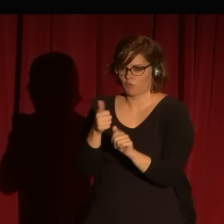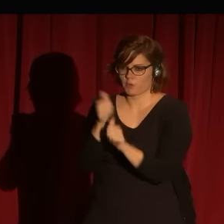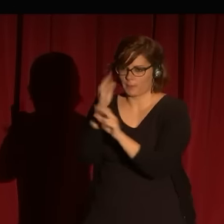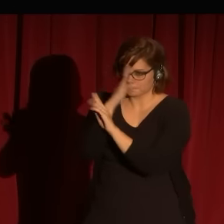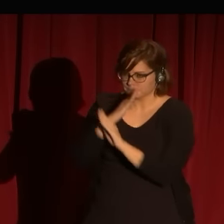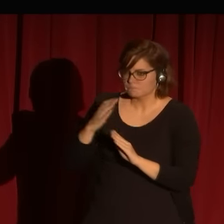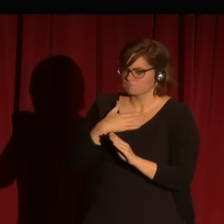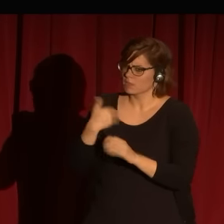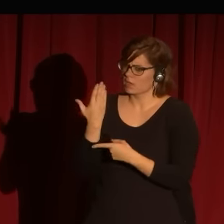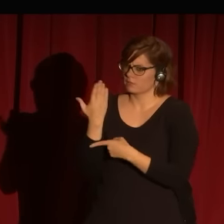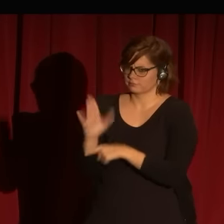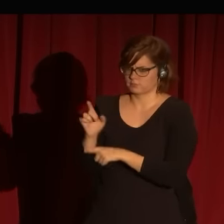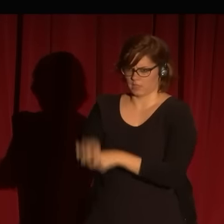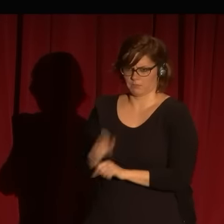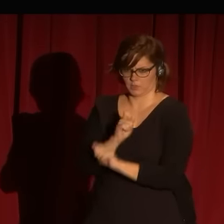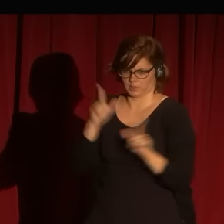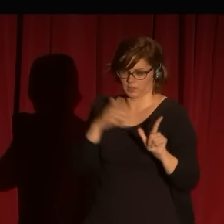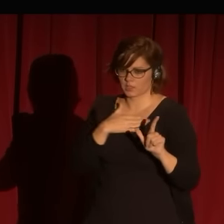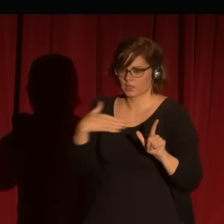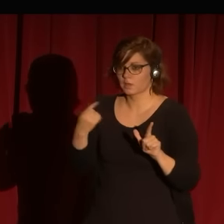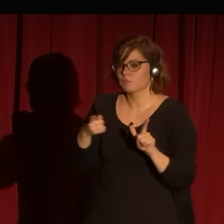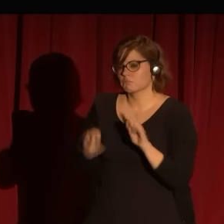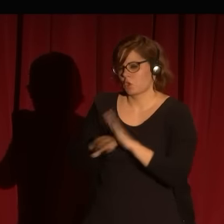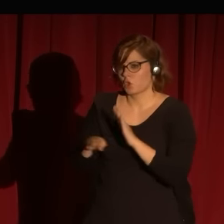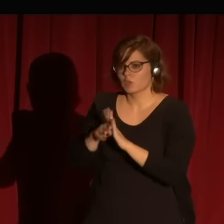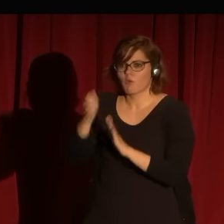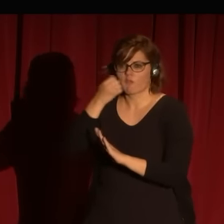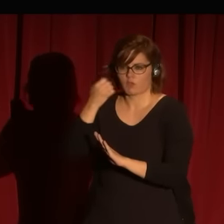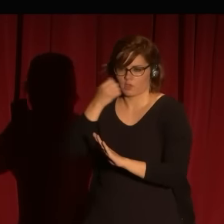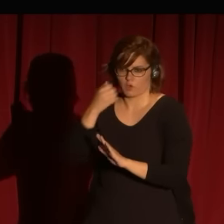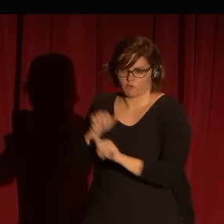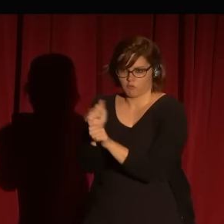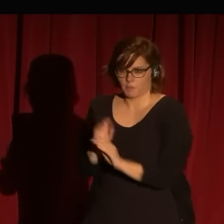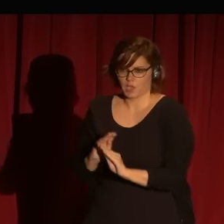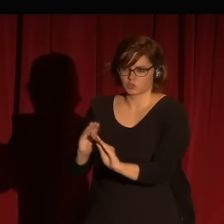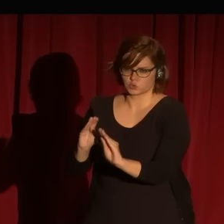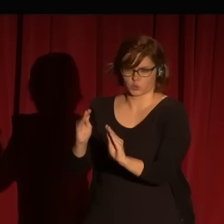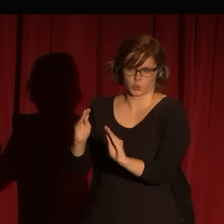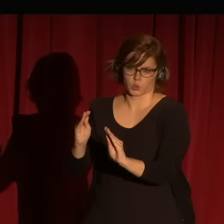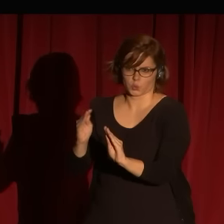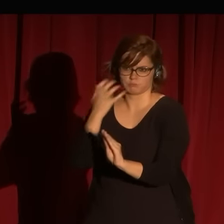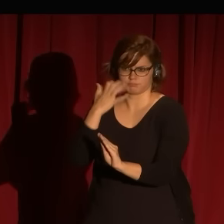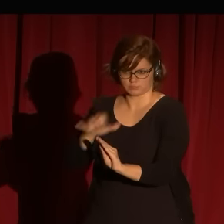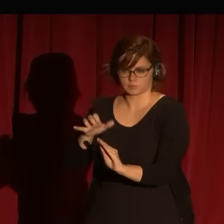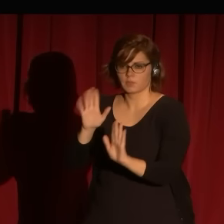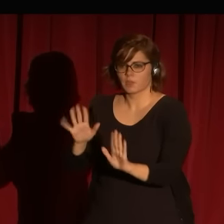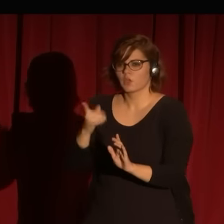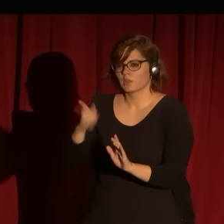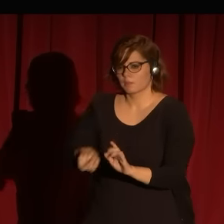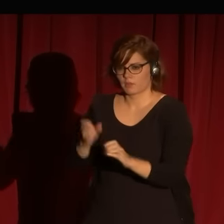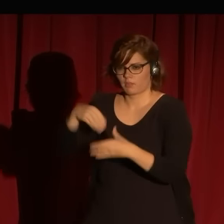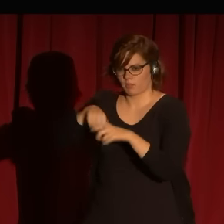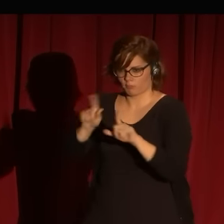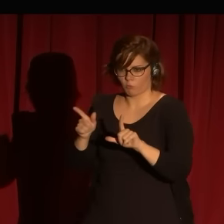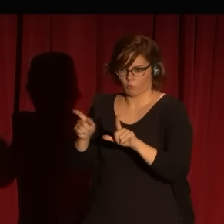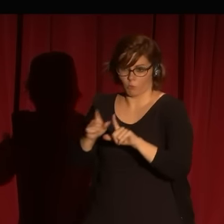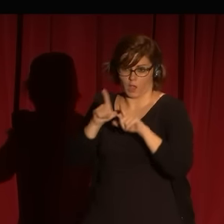quiere Mostrar no y que de nuevo pinta bodegones los pinta en un idioma artístico inusual y está autoretrat en sus cuadros